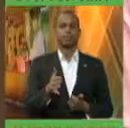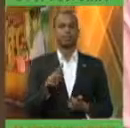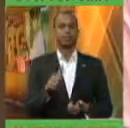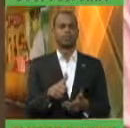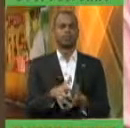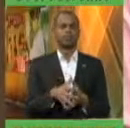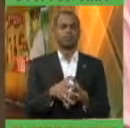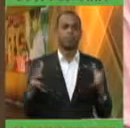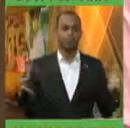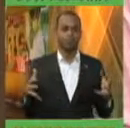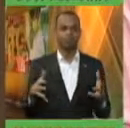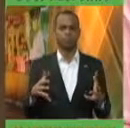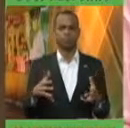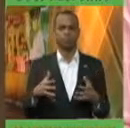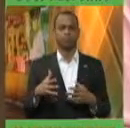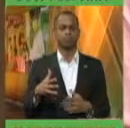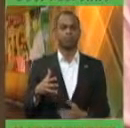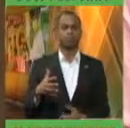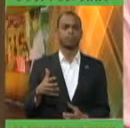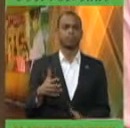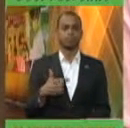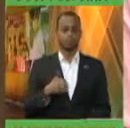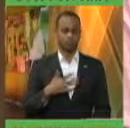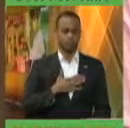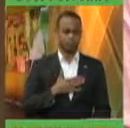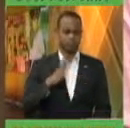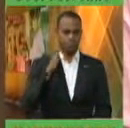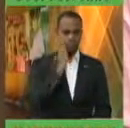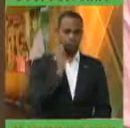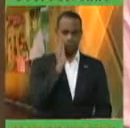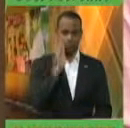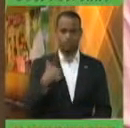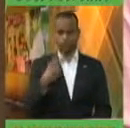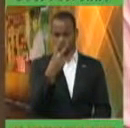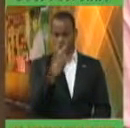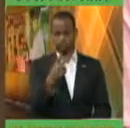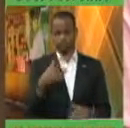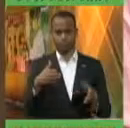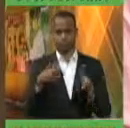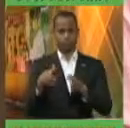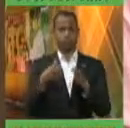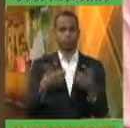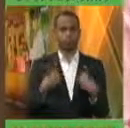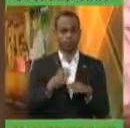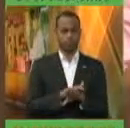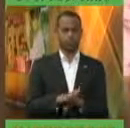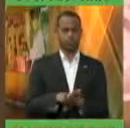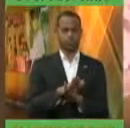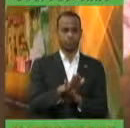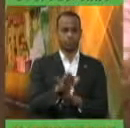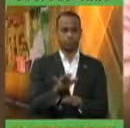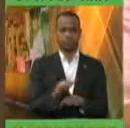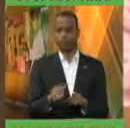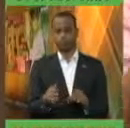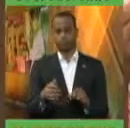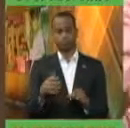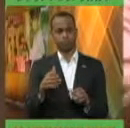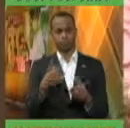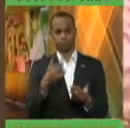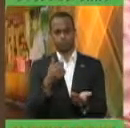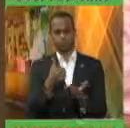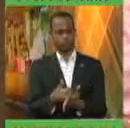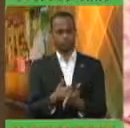ver cuando es mi experiencia cuando yo veo en las calles que hay una rampa hecha en un circuito de comunicación en